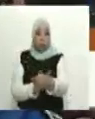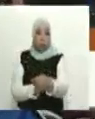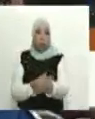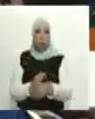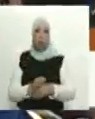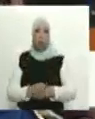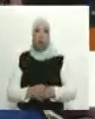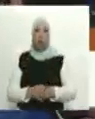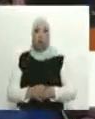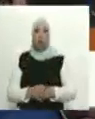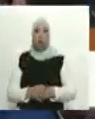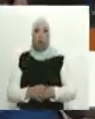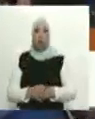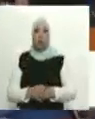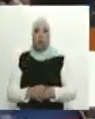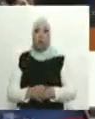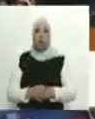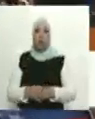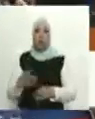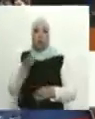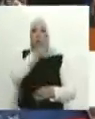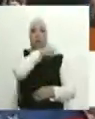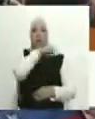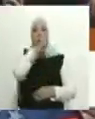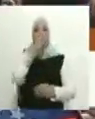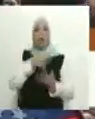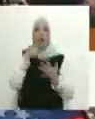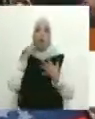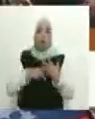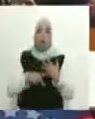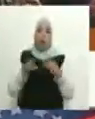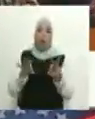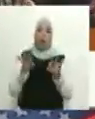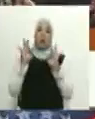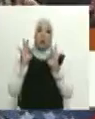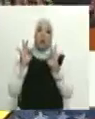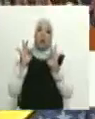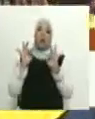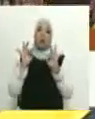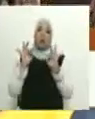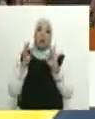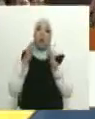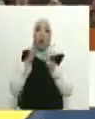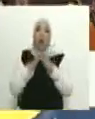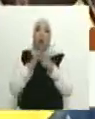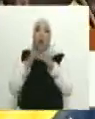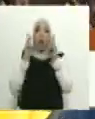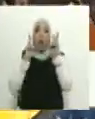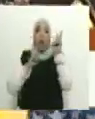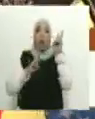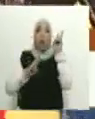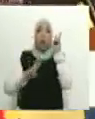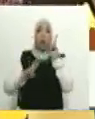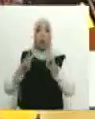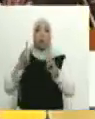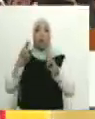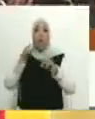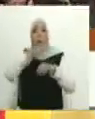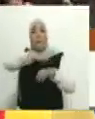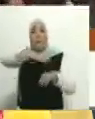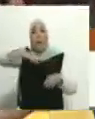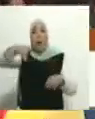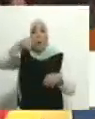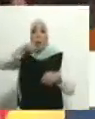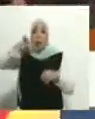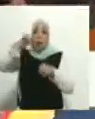Torres como el jefe, pues, de un plan especial para el saneamiento del lago de Maracaibo. Pero